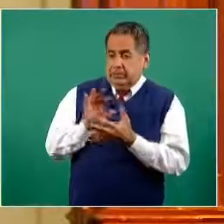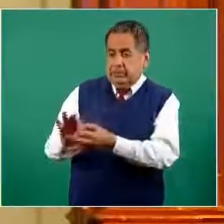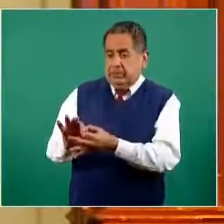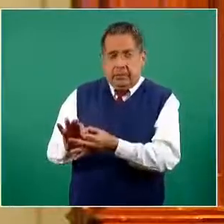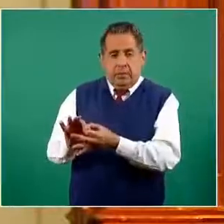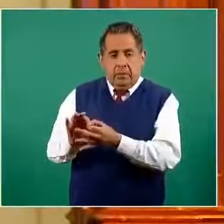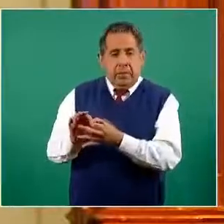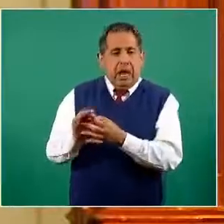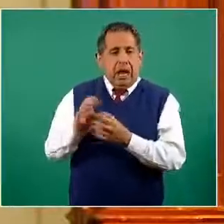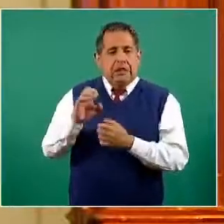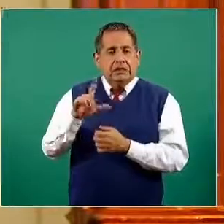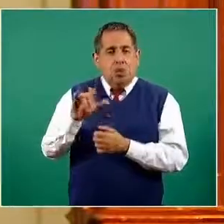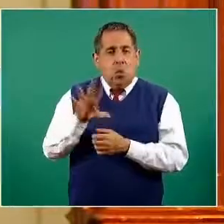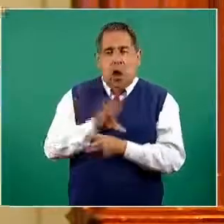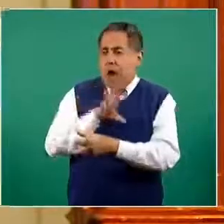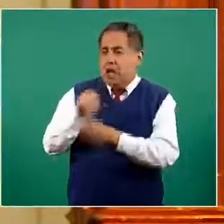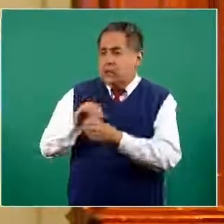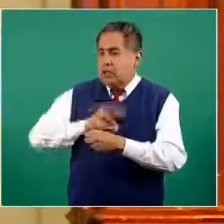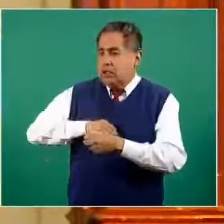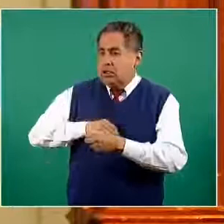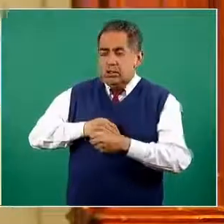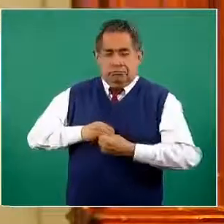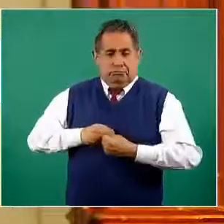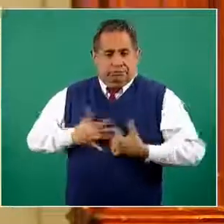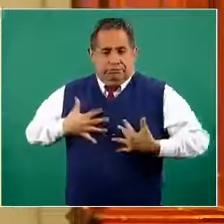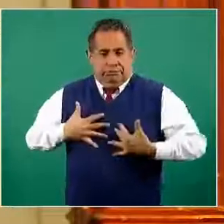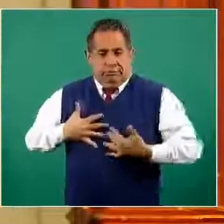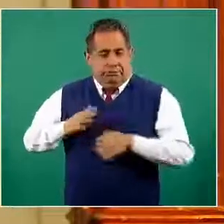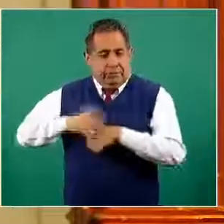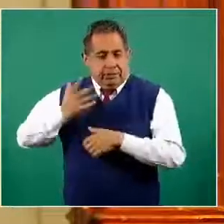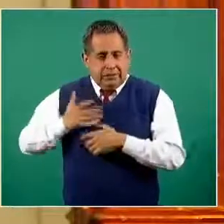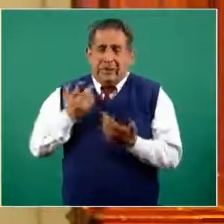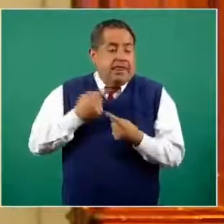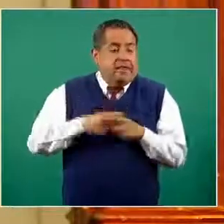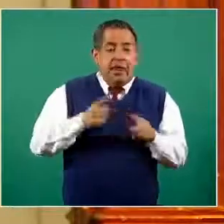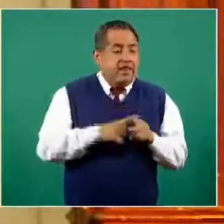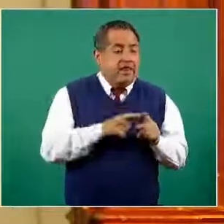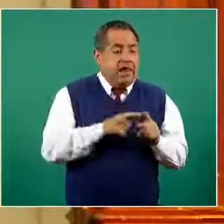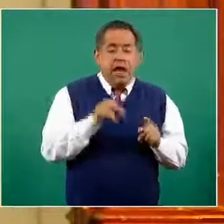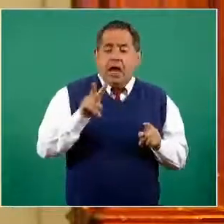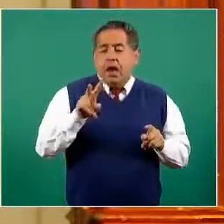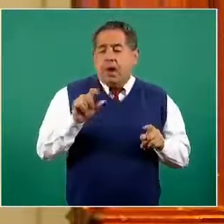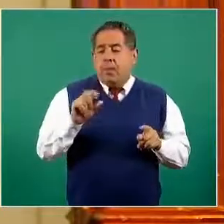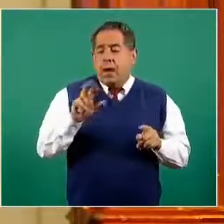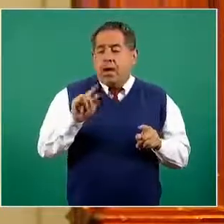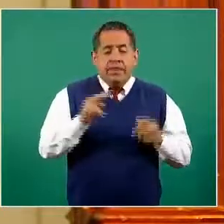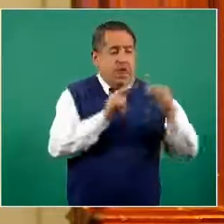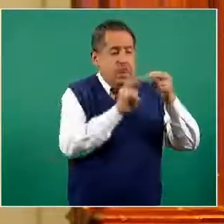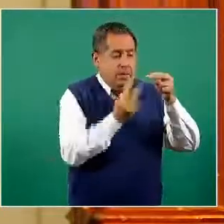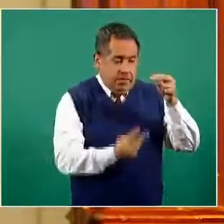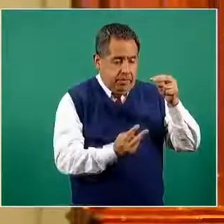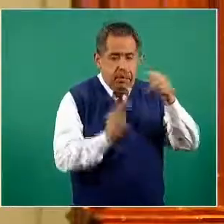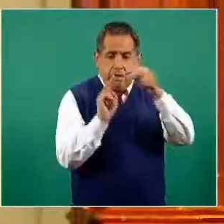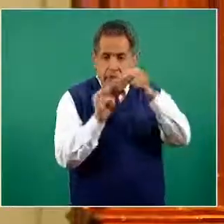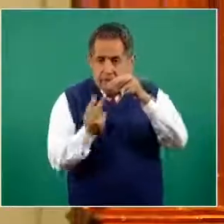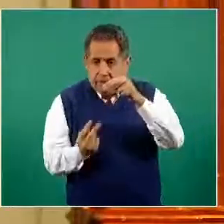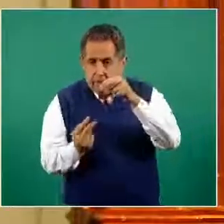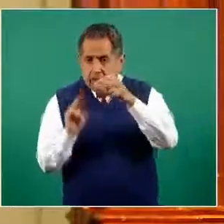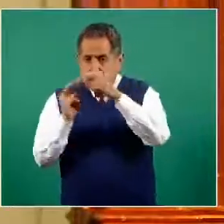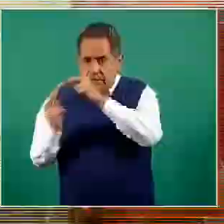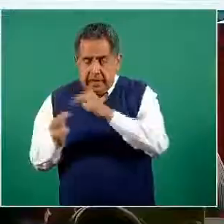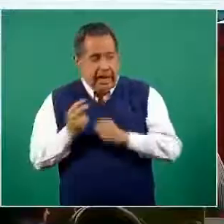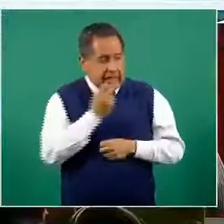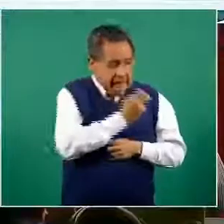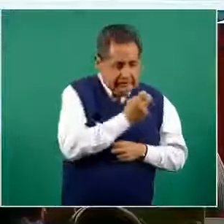que va a infectar, etcétera, etcétera. Estas variantes, estas mutaciones de impacto son las que tenemos que trabajar y